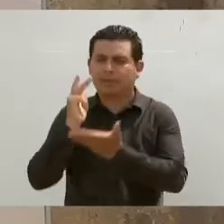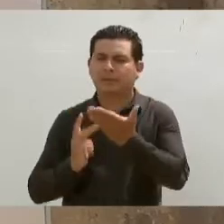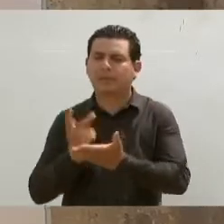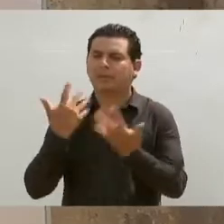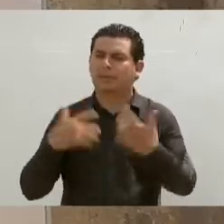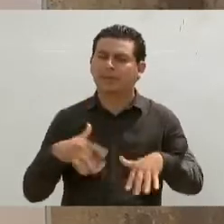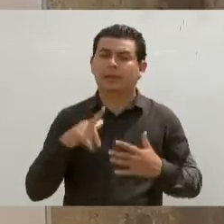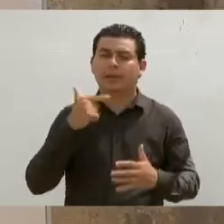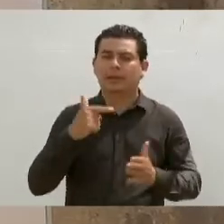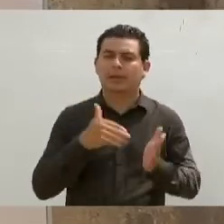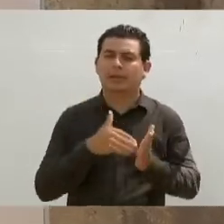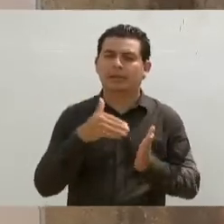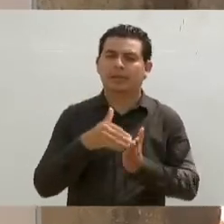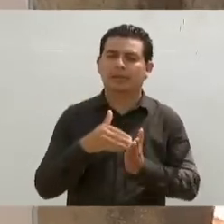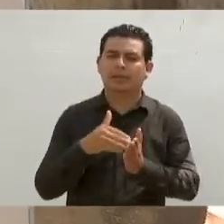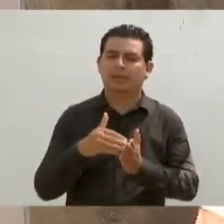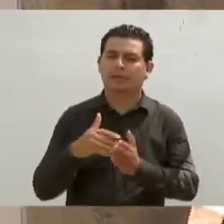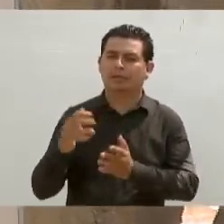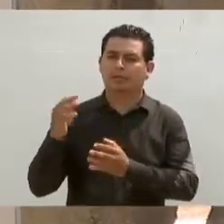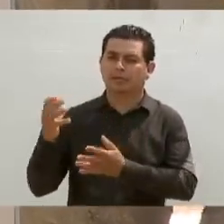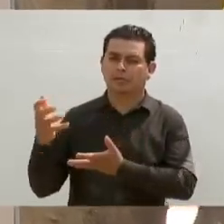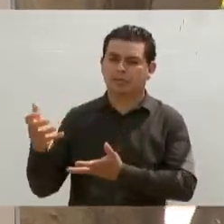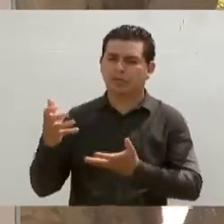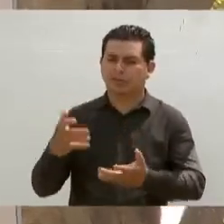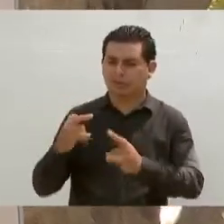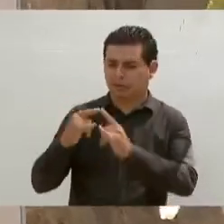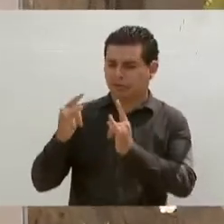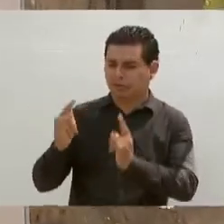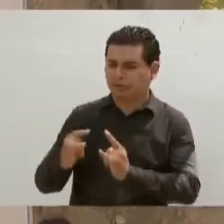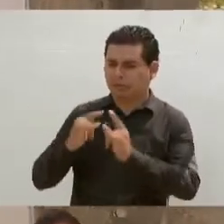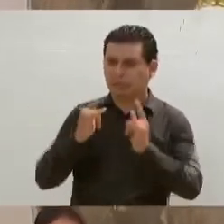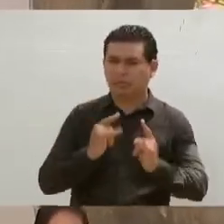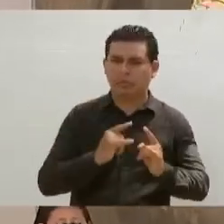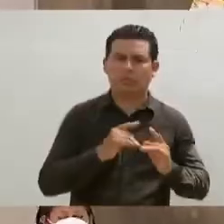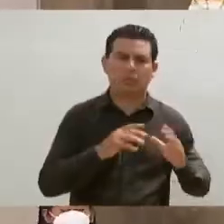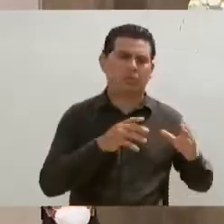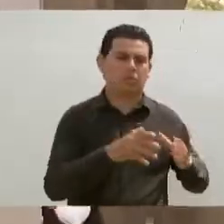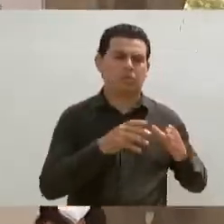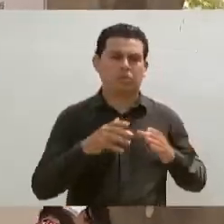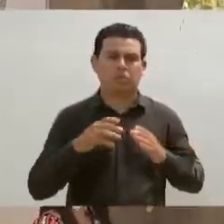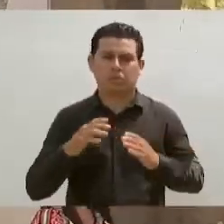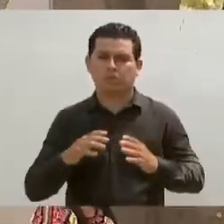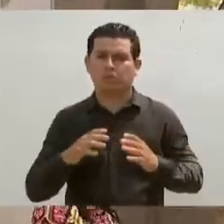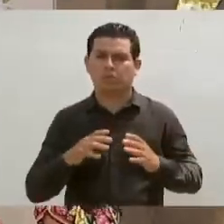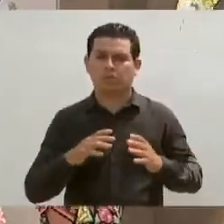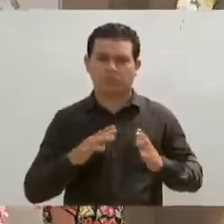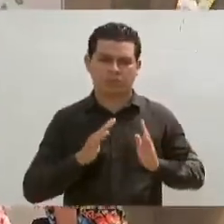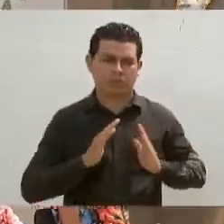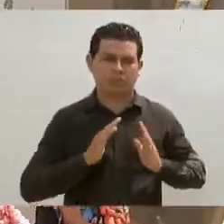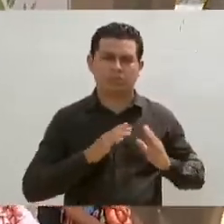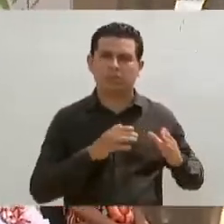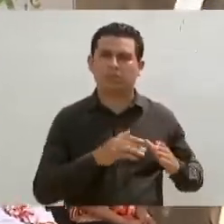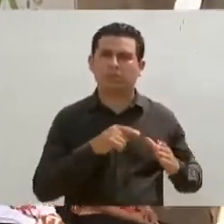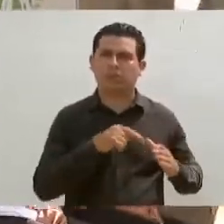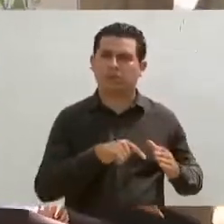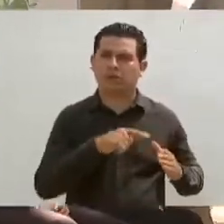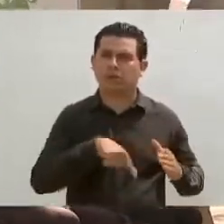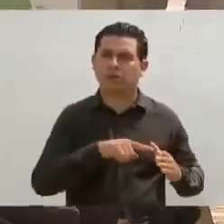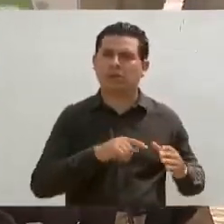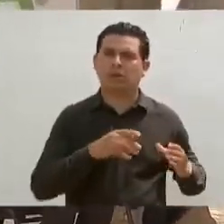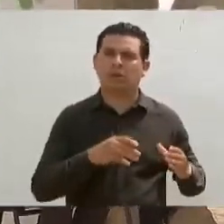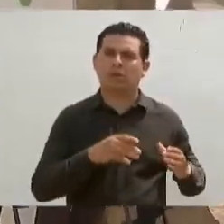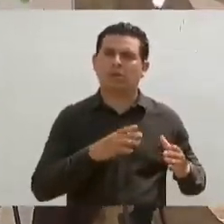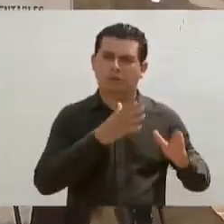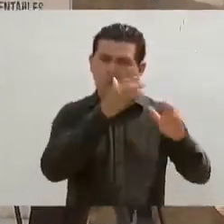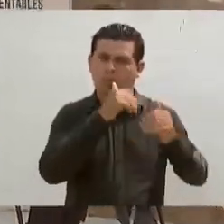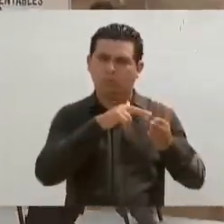7 millones provienen de los viveros militares, con quien tenemos un